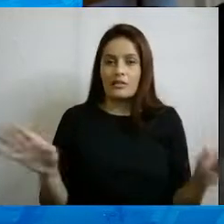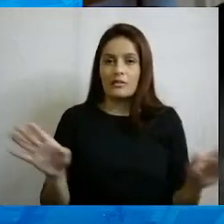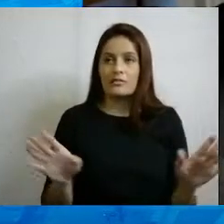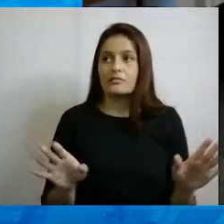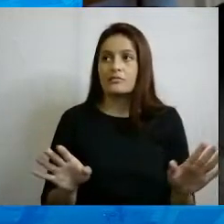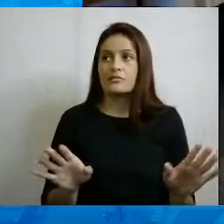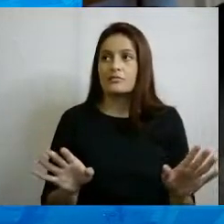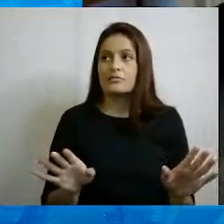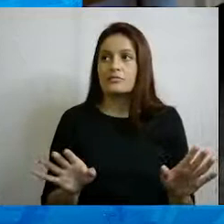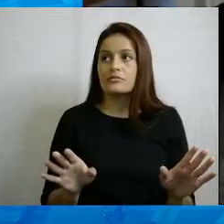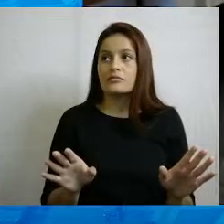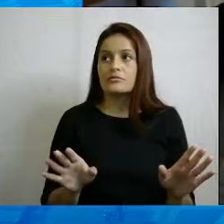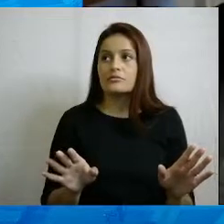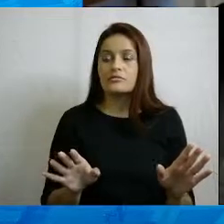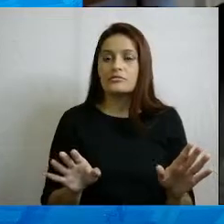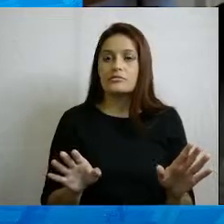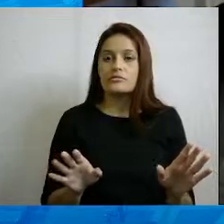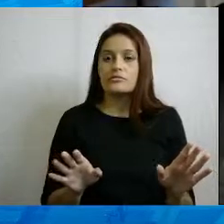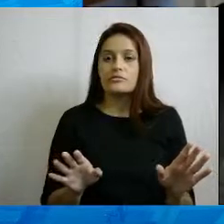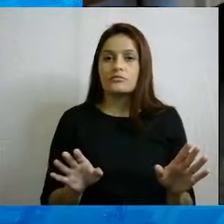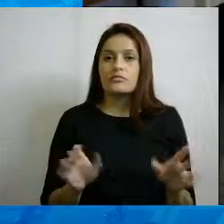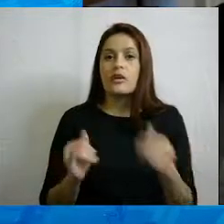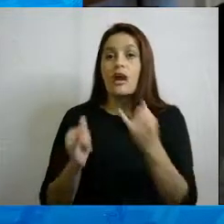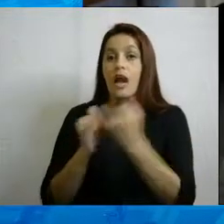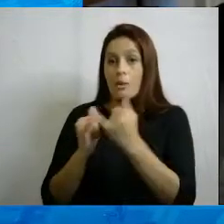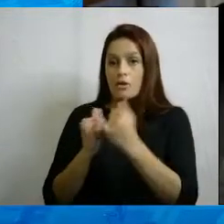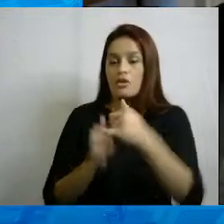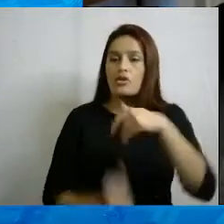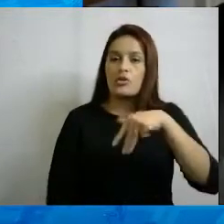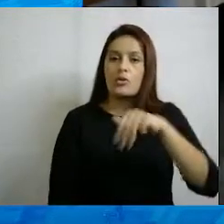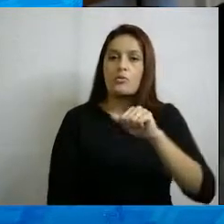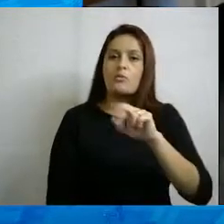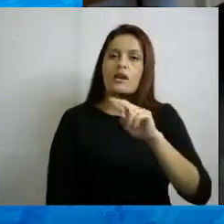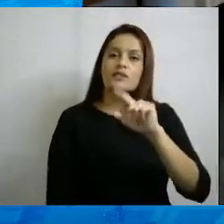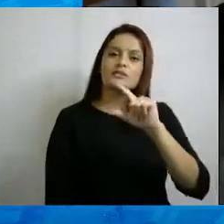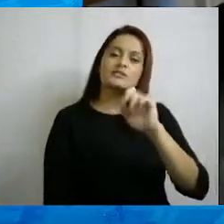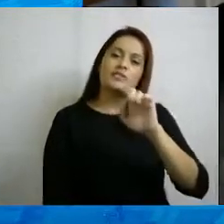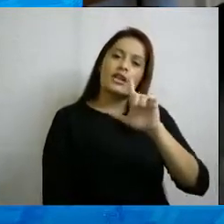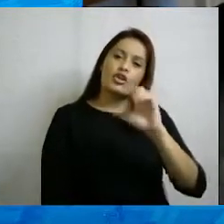Eran, creo, amigos de Marcelo Núñez.